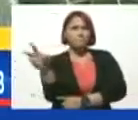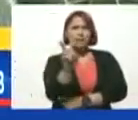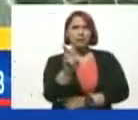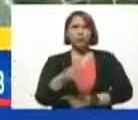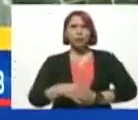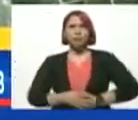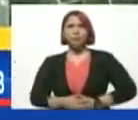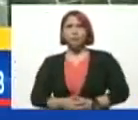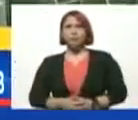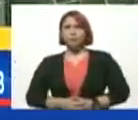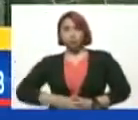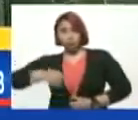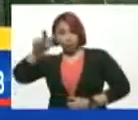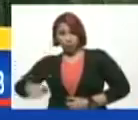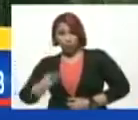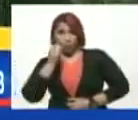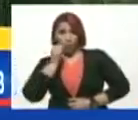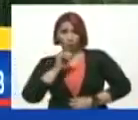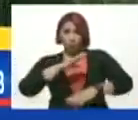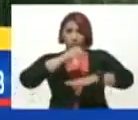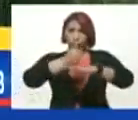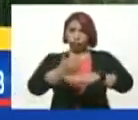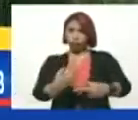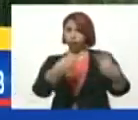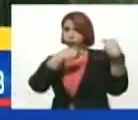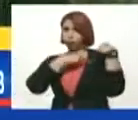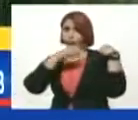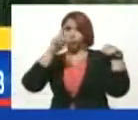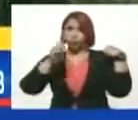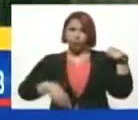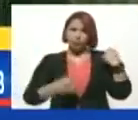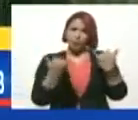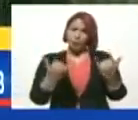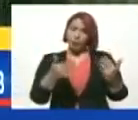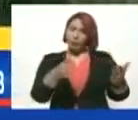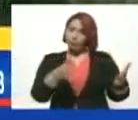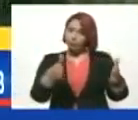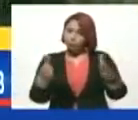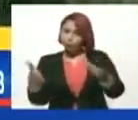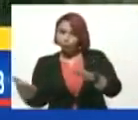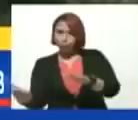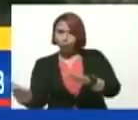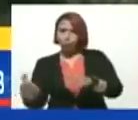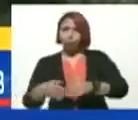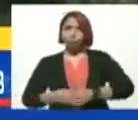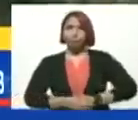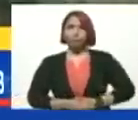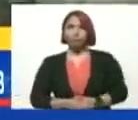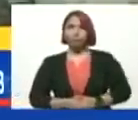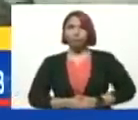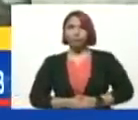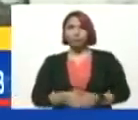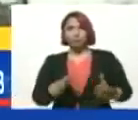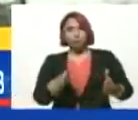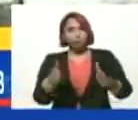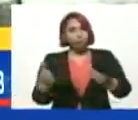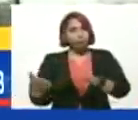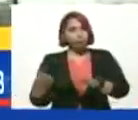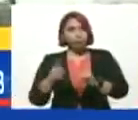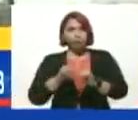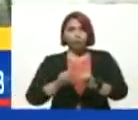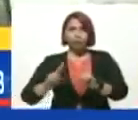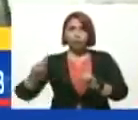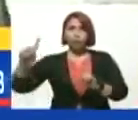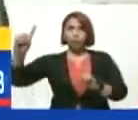general en jefe Pérez Arcay, que recientemente partió, cambió de paisaje.